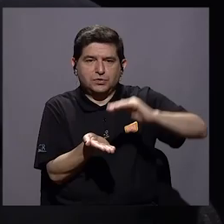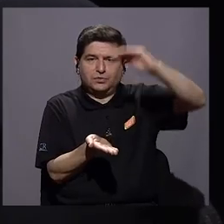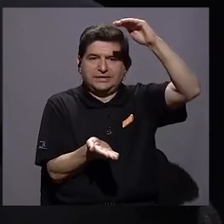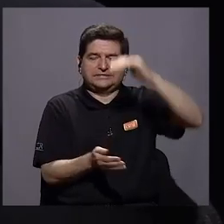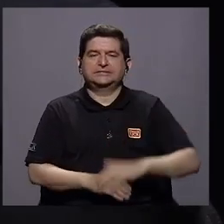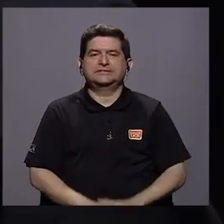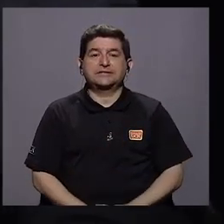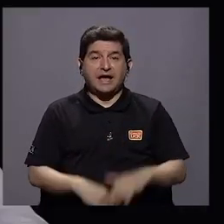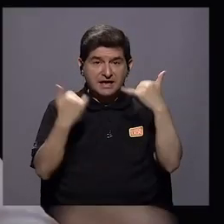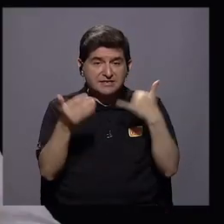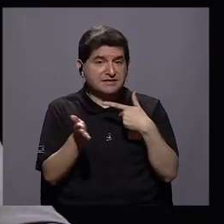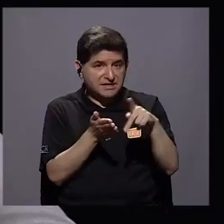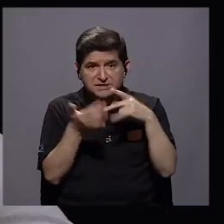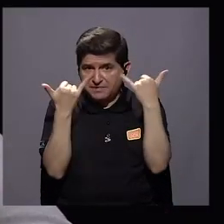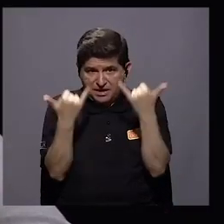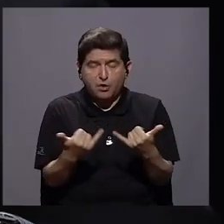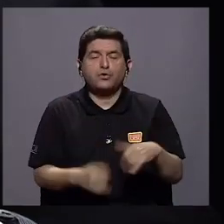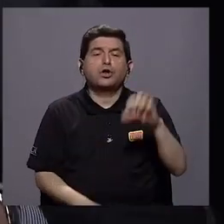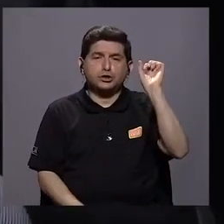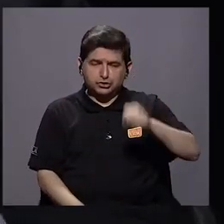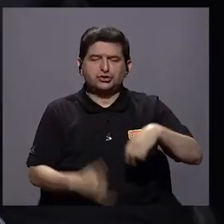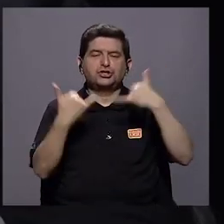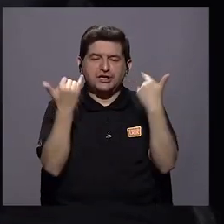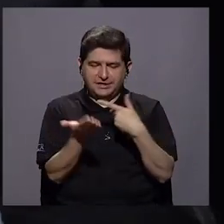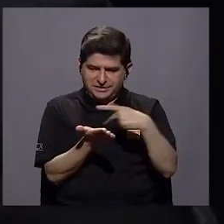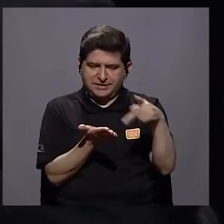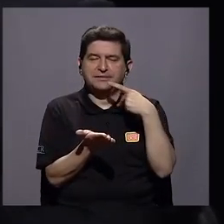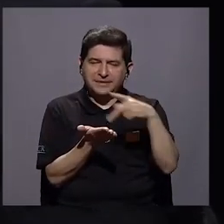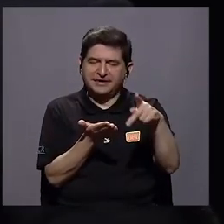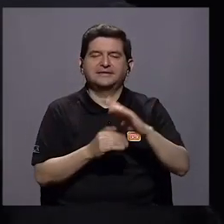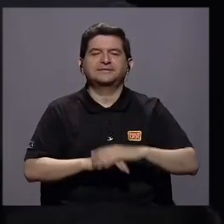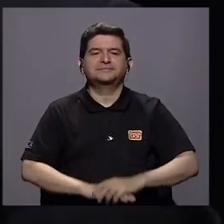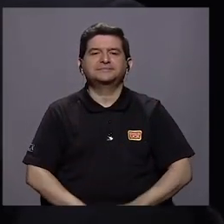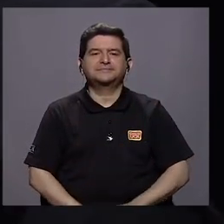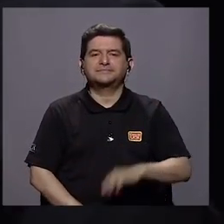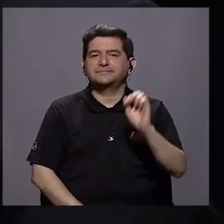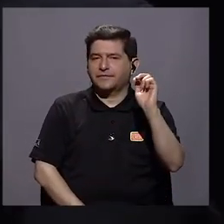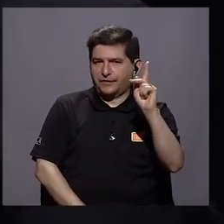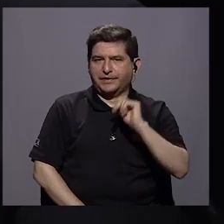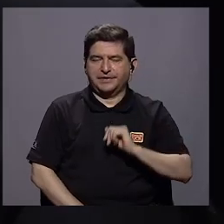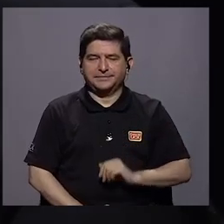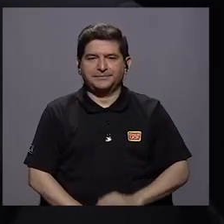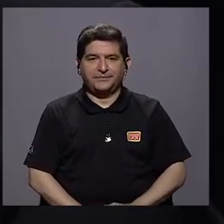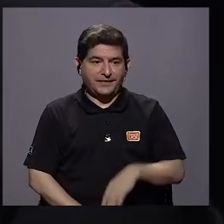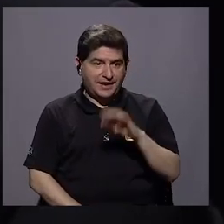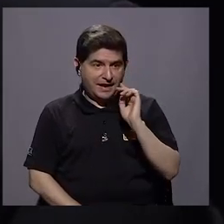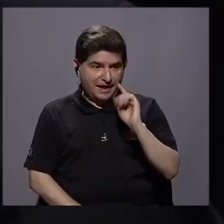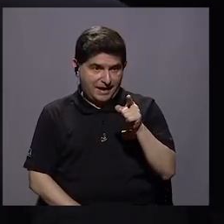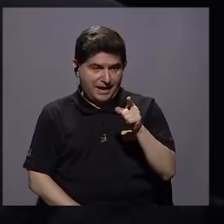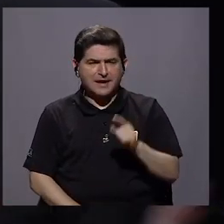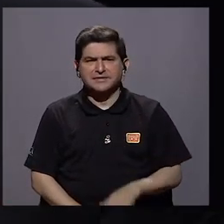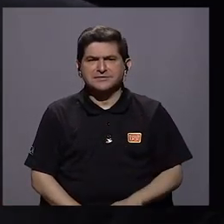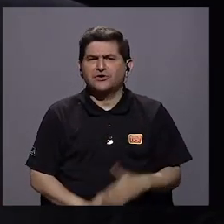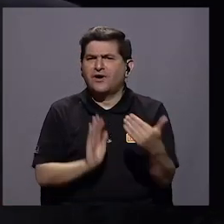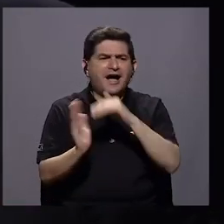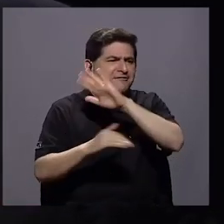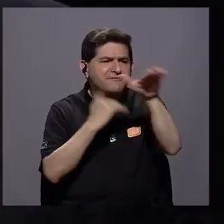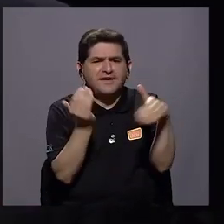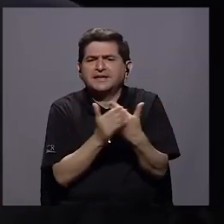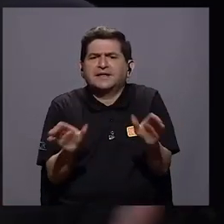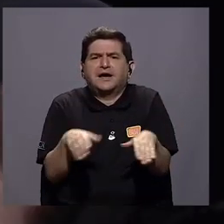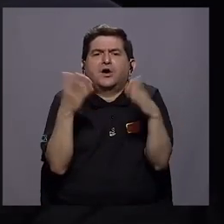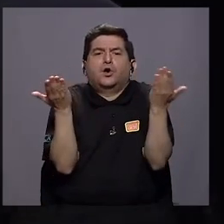escala. Renta que ya pagamos, además. Renta que ya pagamos, ok. Eso, todo el mundo va a decir, bueno, ¿y eso cómo afecta a